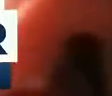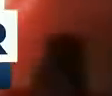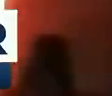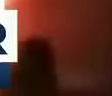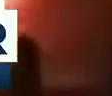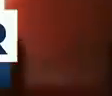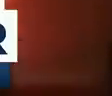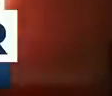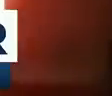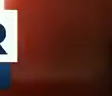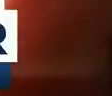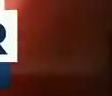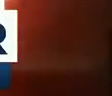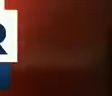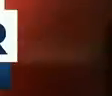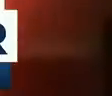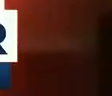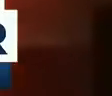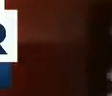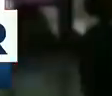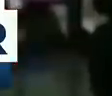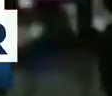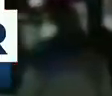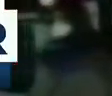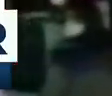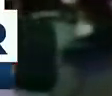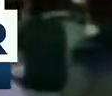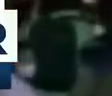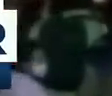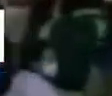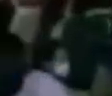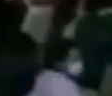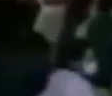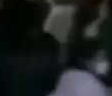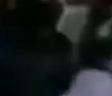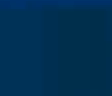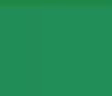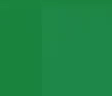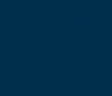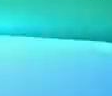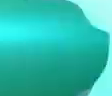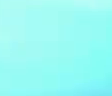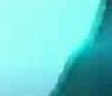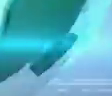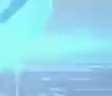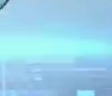municipal. Así empieza la noticia. Emisión Estelar.